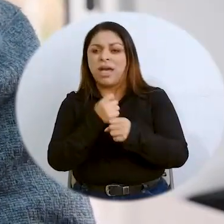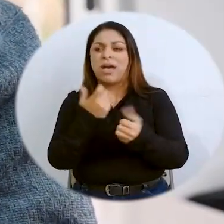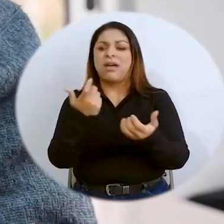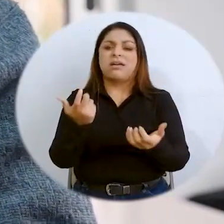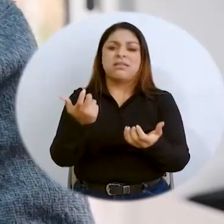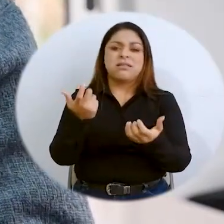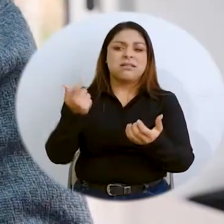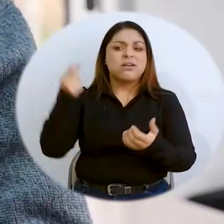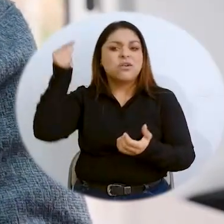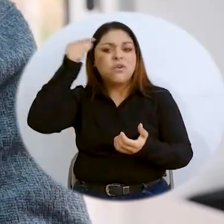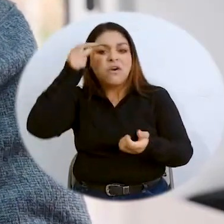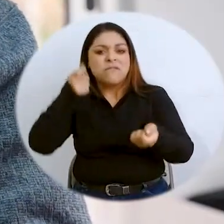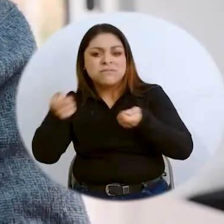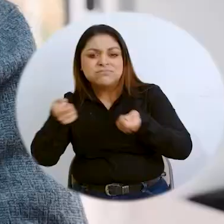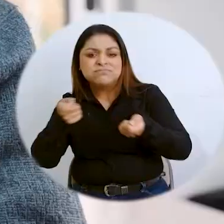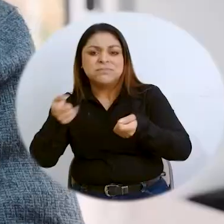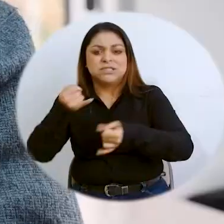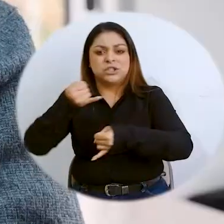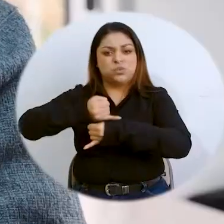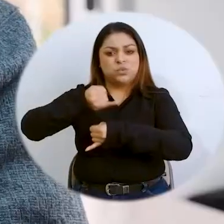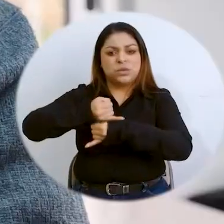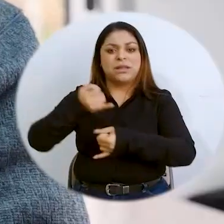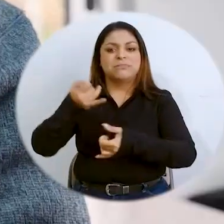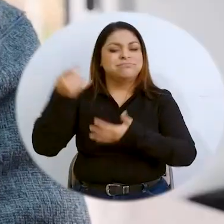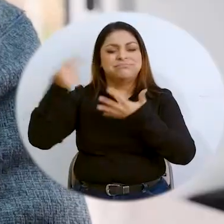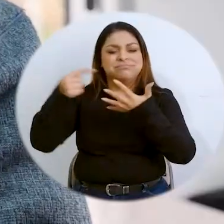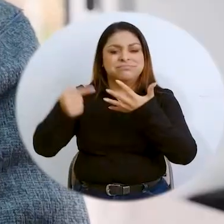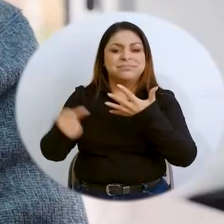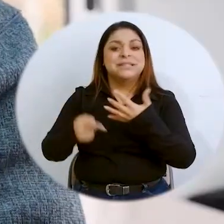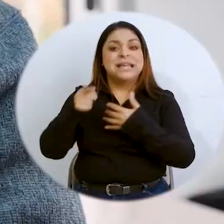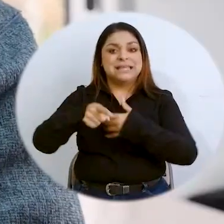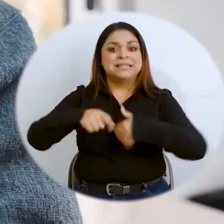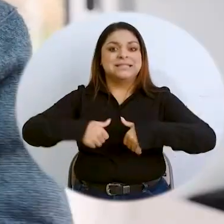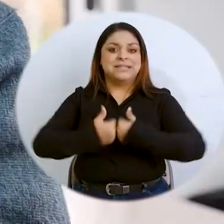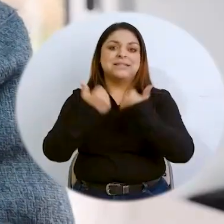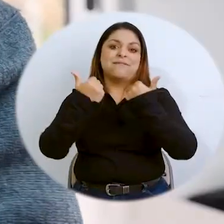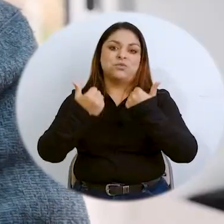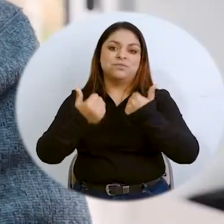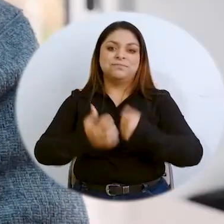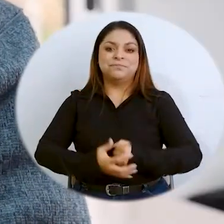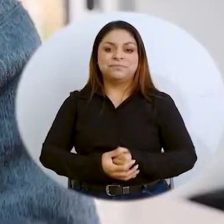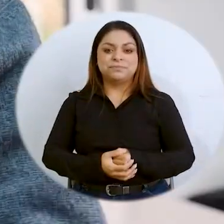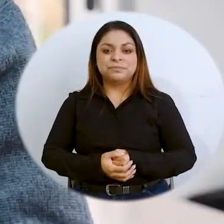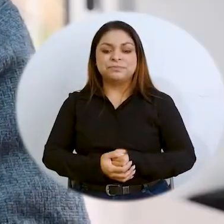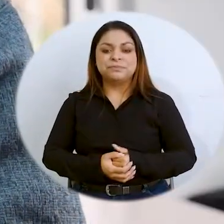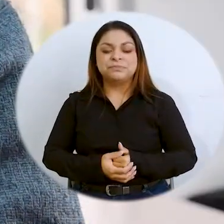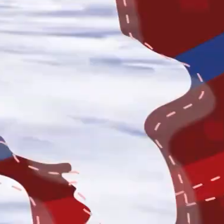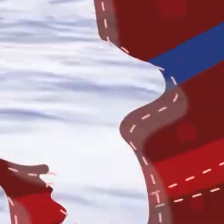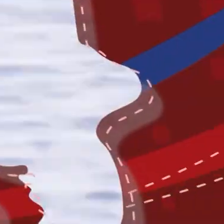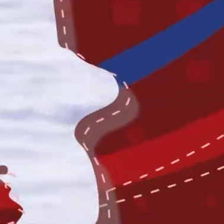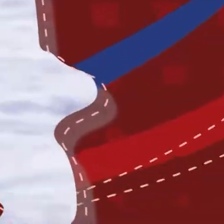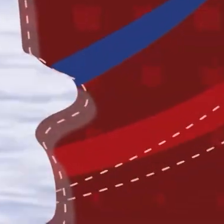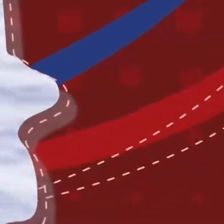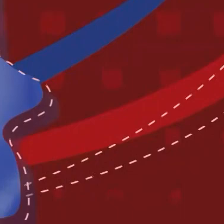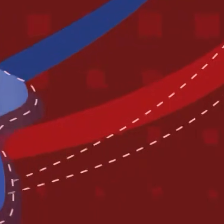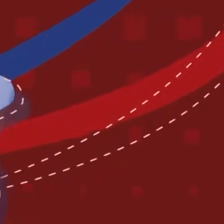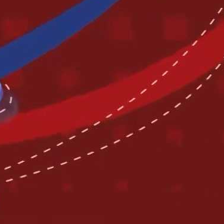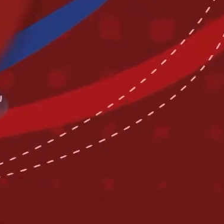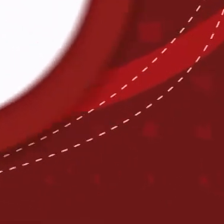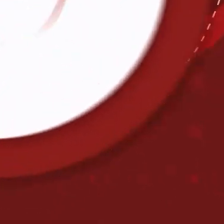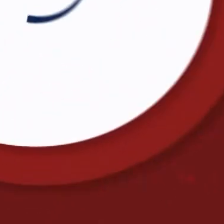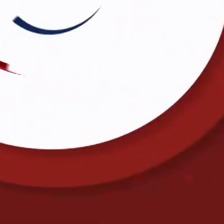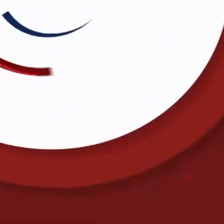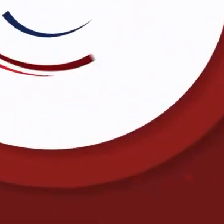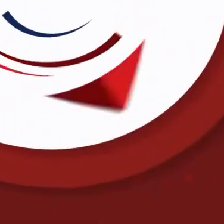materia de seguridad, en materia de gobernanza institucional, ese es el desafío que se impone.